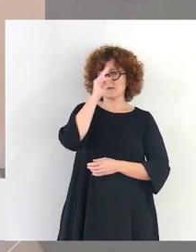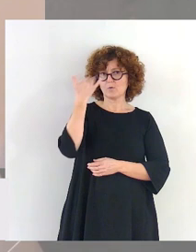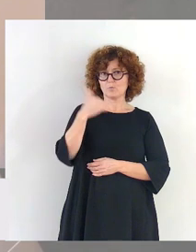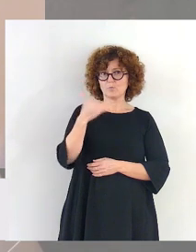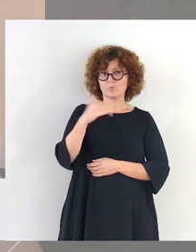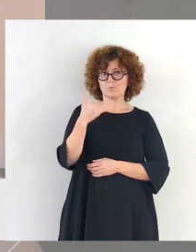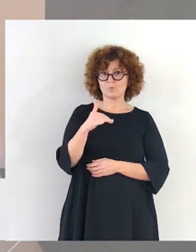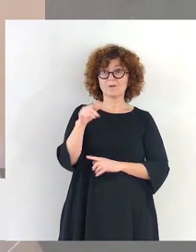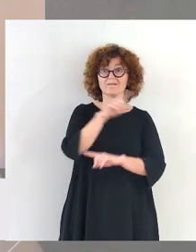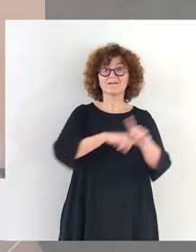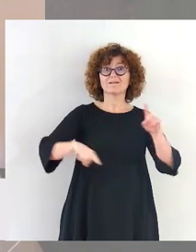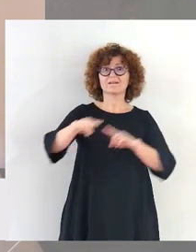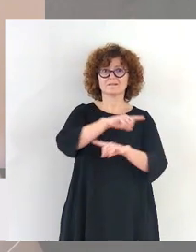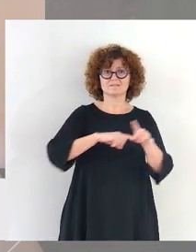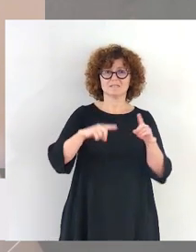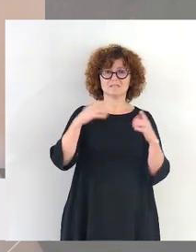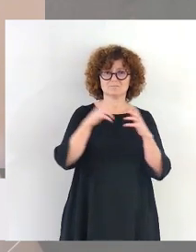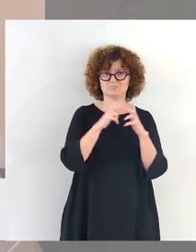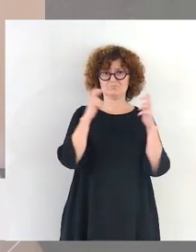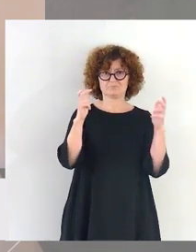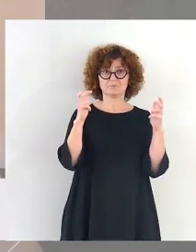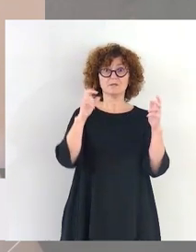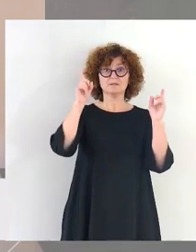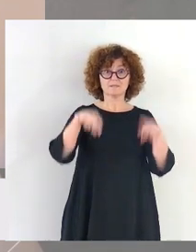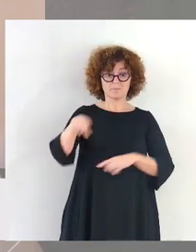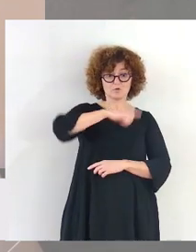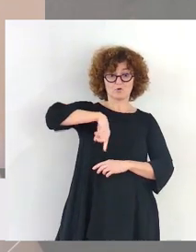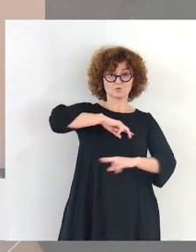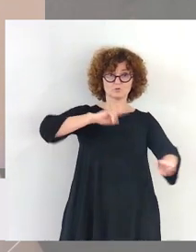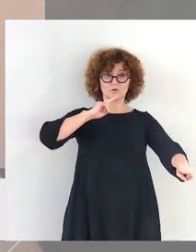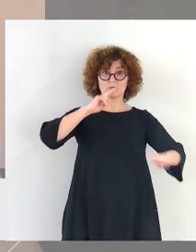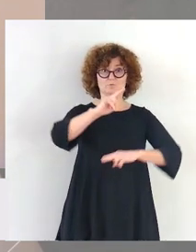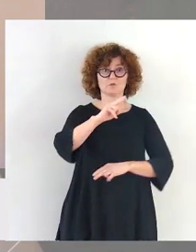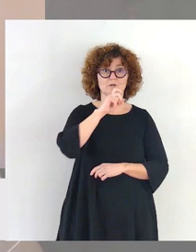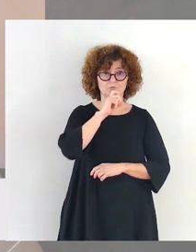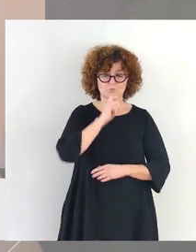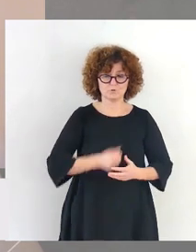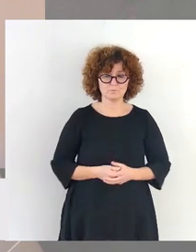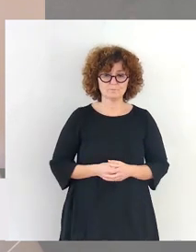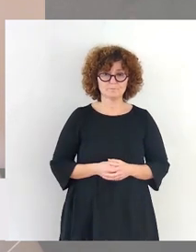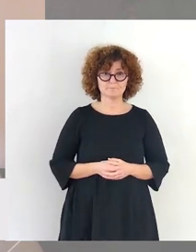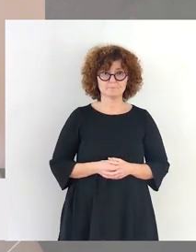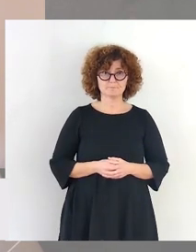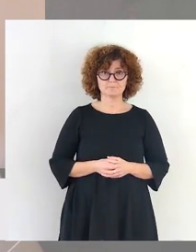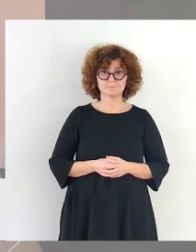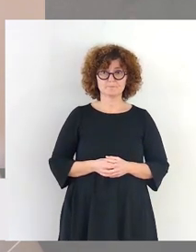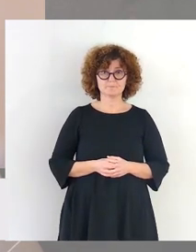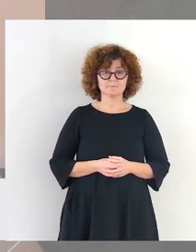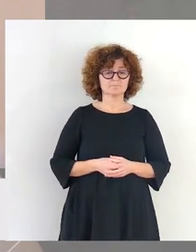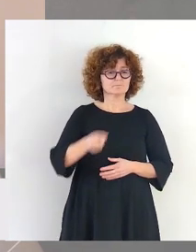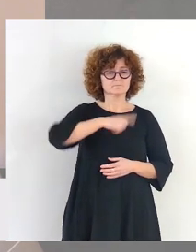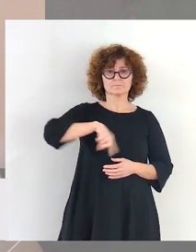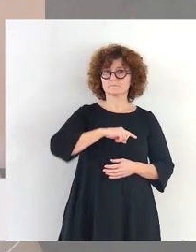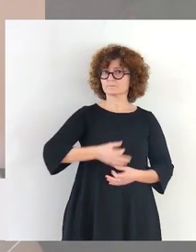de las crisis y nuestra capacidad de dar respuesta a las necesidades crecientes estamos decididos a